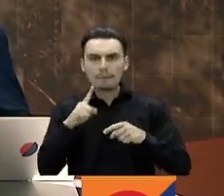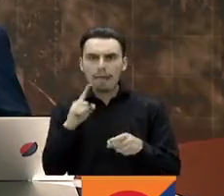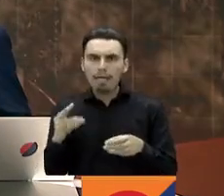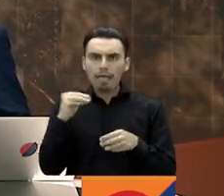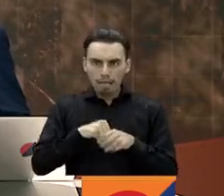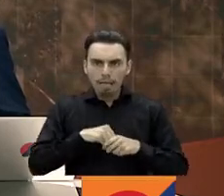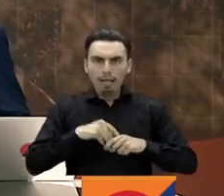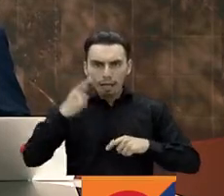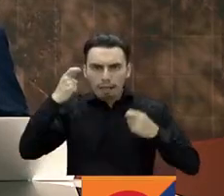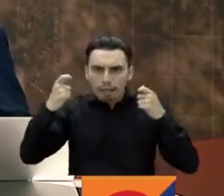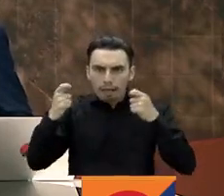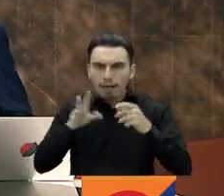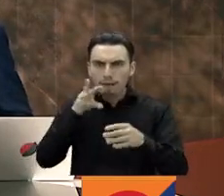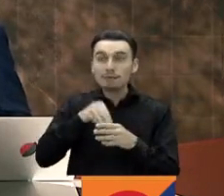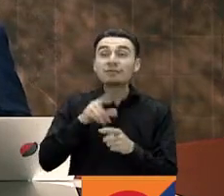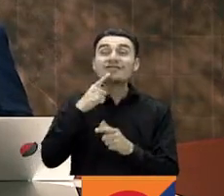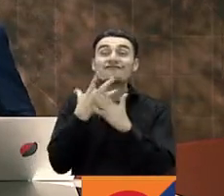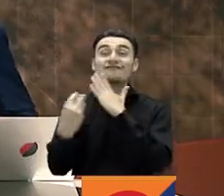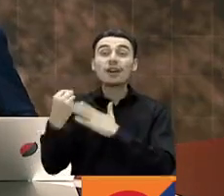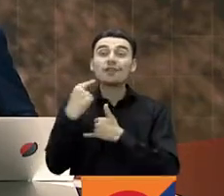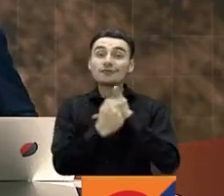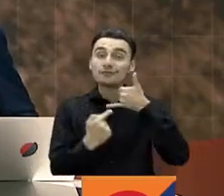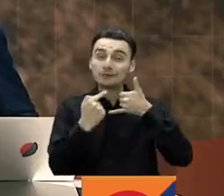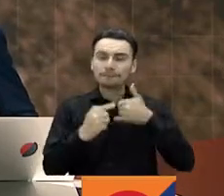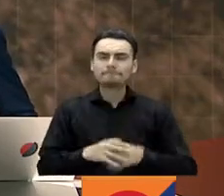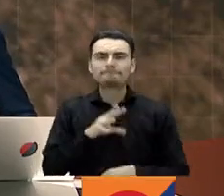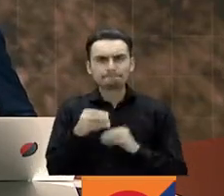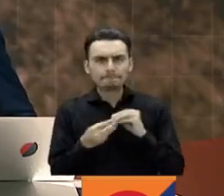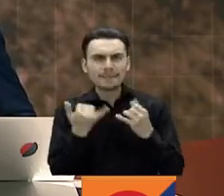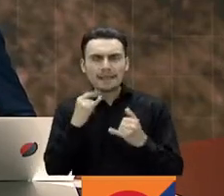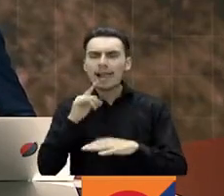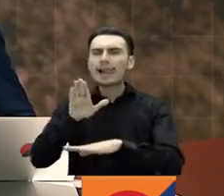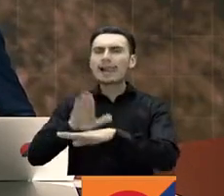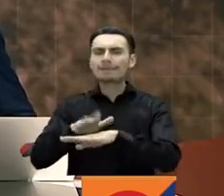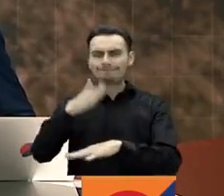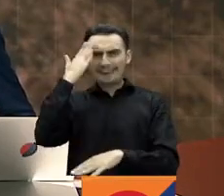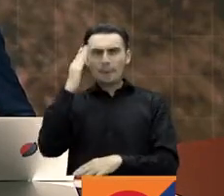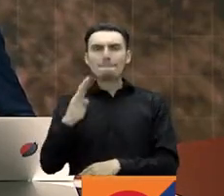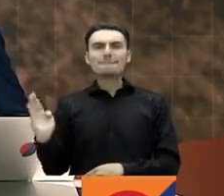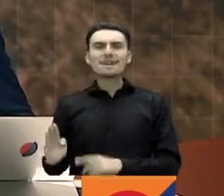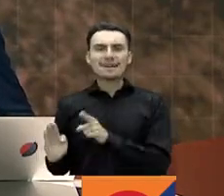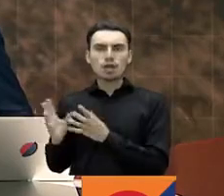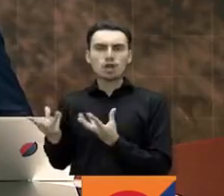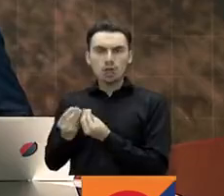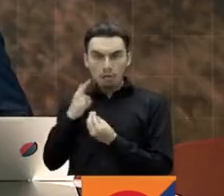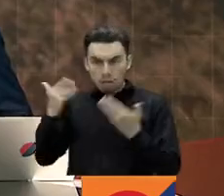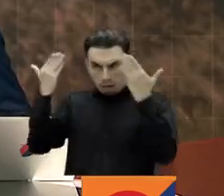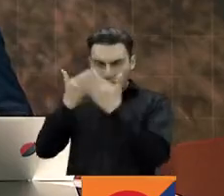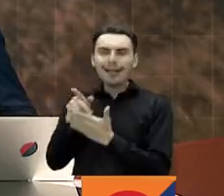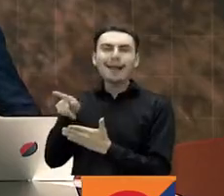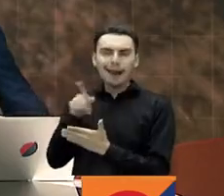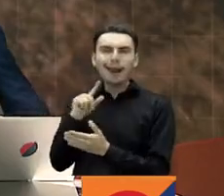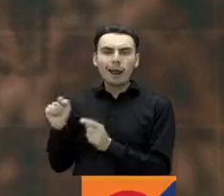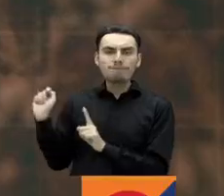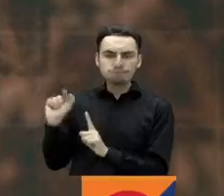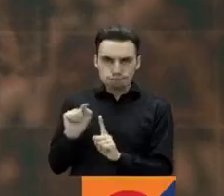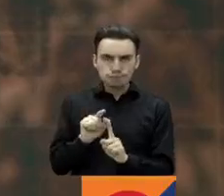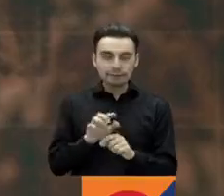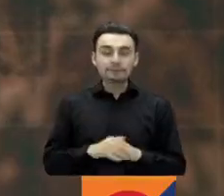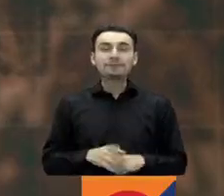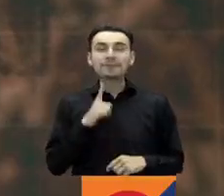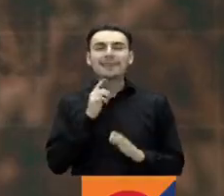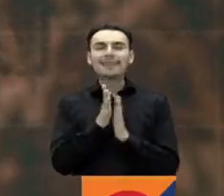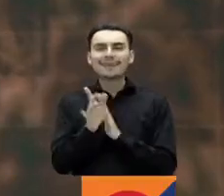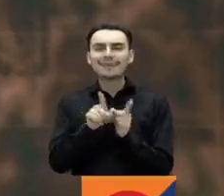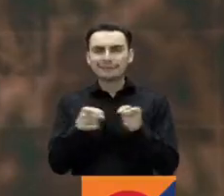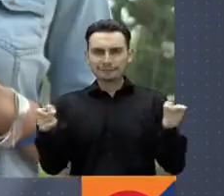que habría salido del país también se conoció que el cartel de brasil pc se estaría implicado en el homicidio el civil en o qué tal